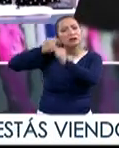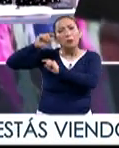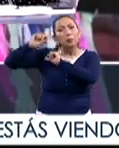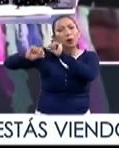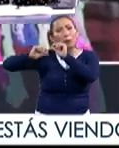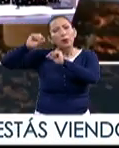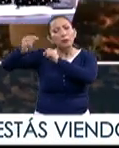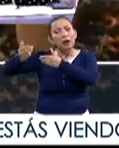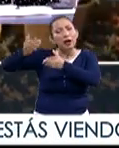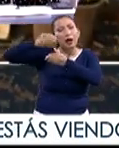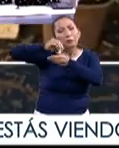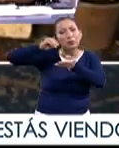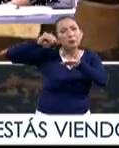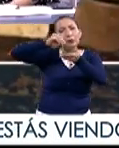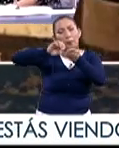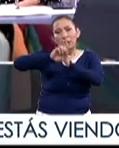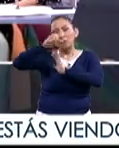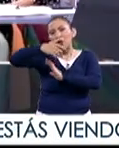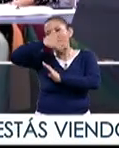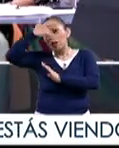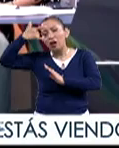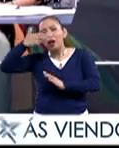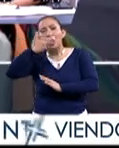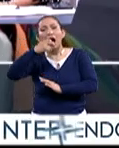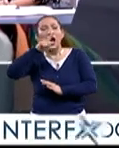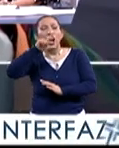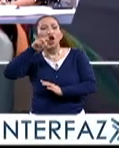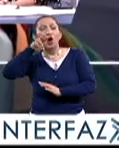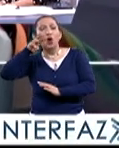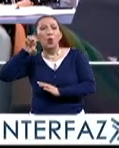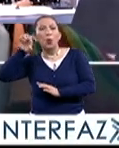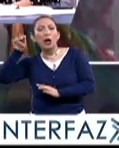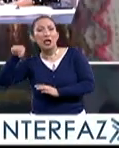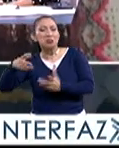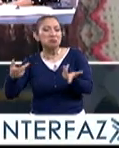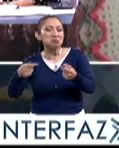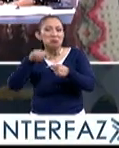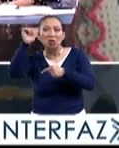poco a poco incluyéndose, ¿no? Como es el Halloween, como es otro tipo de cosas.